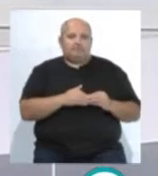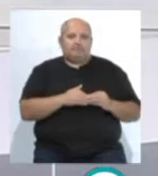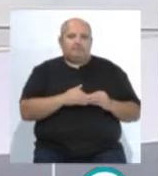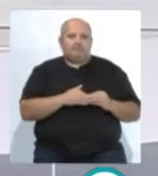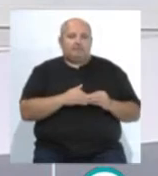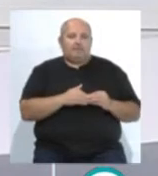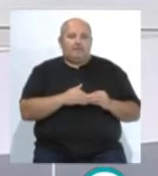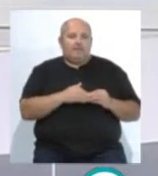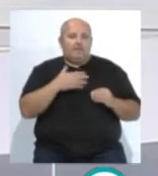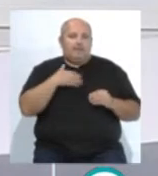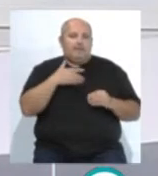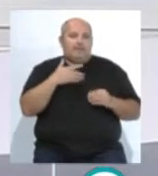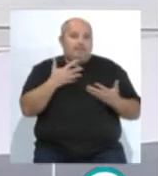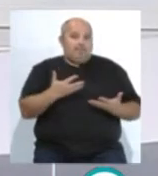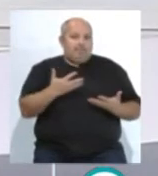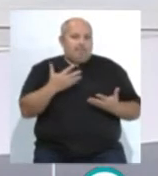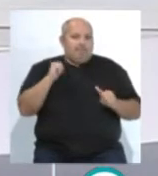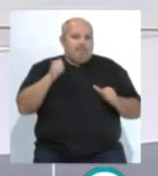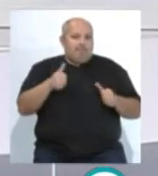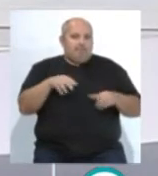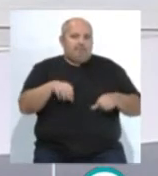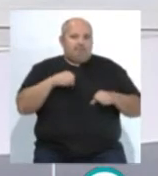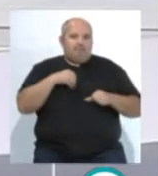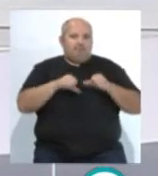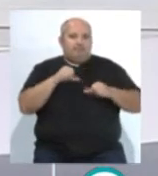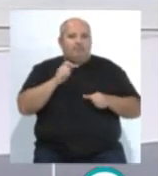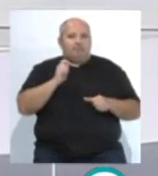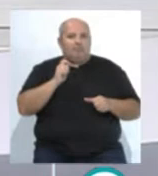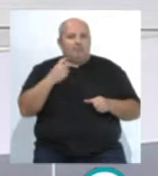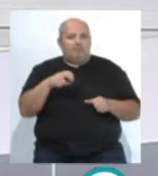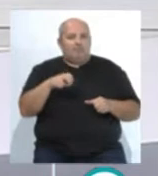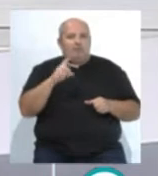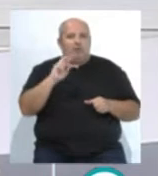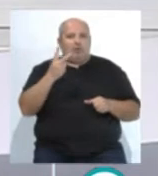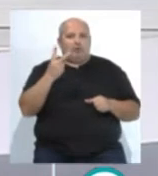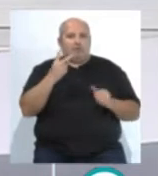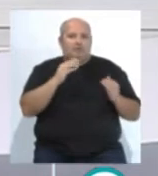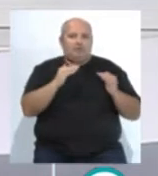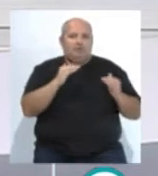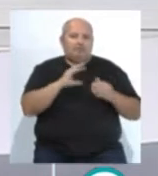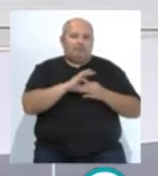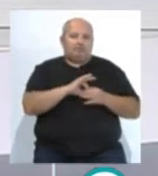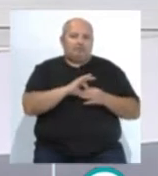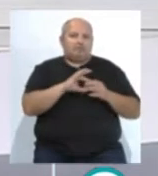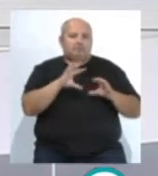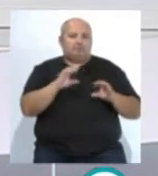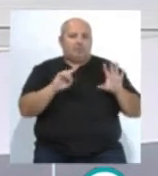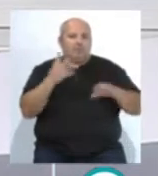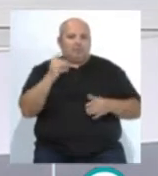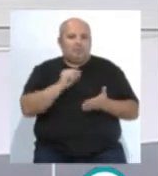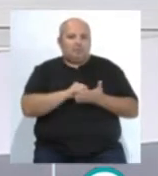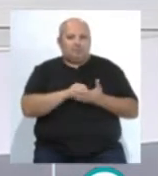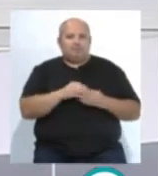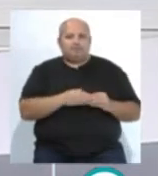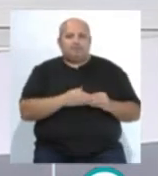permanencias, podemos decir, en la categoría, desde que llegó la Liga de Fútbol Profesional. Las dos temporadas de Álvaro Cervera se terminaron con 64